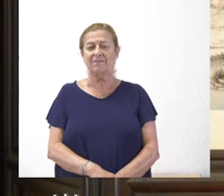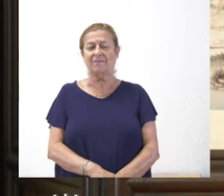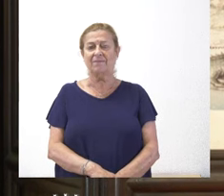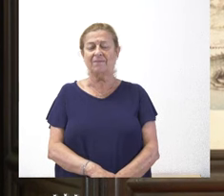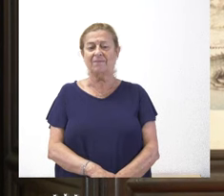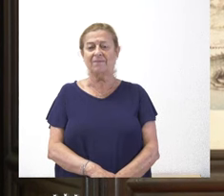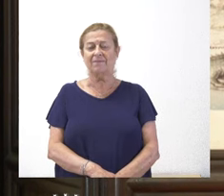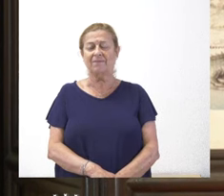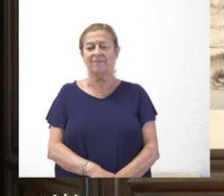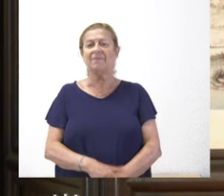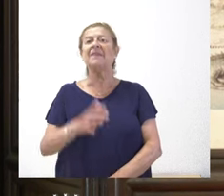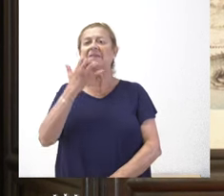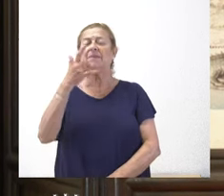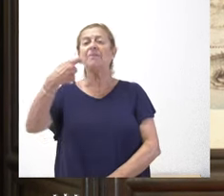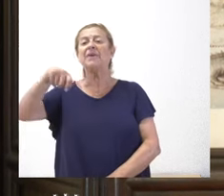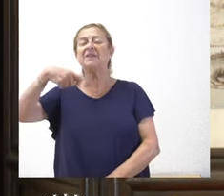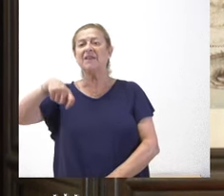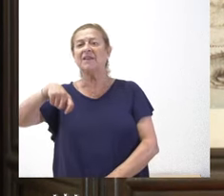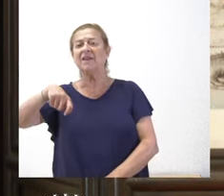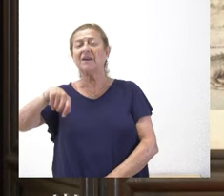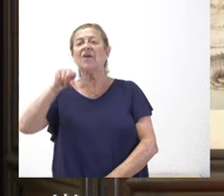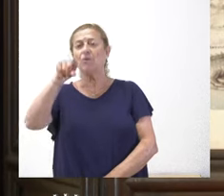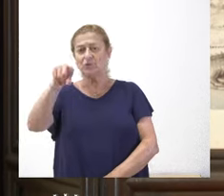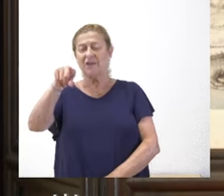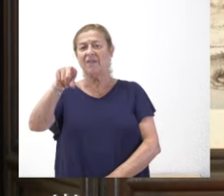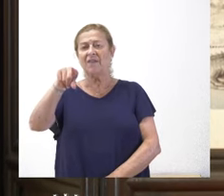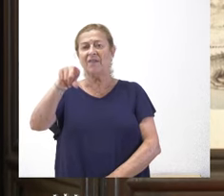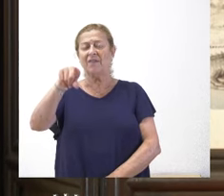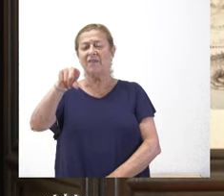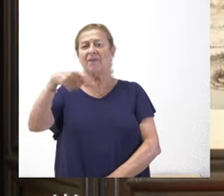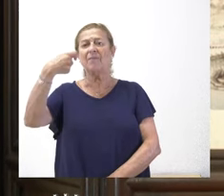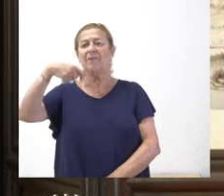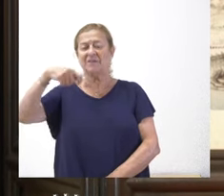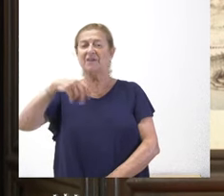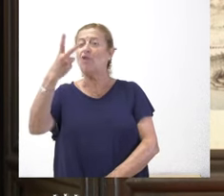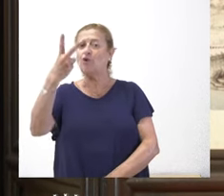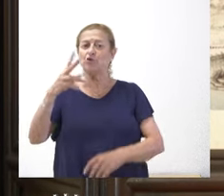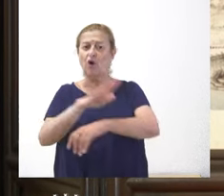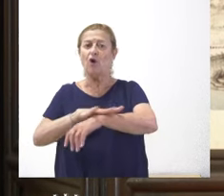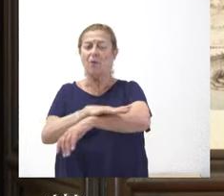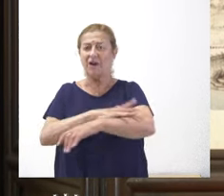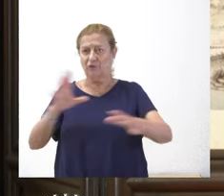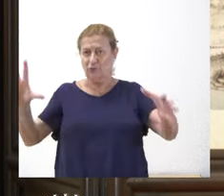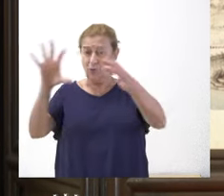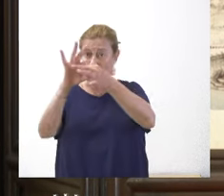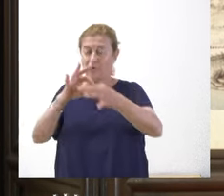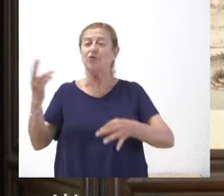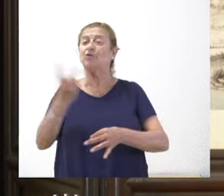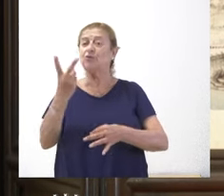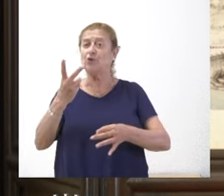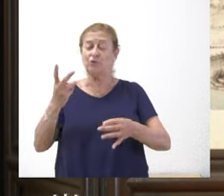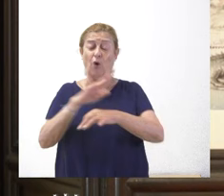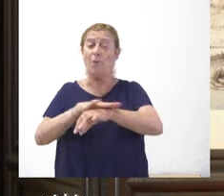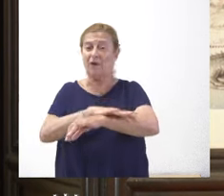cesados sí presidente eh usted ha ha sido el presidente dos gobiernos de coalición los dos gobiernos